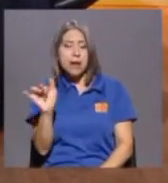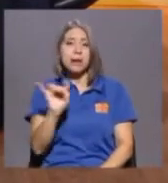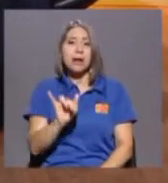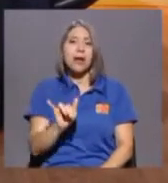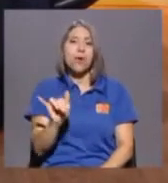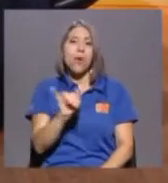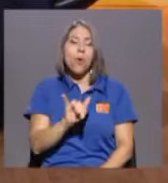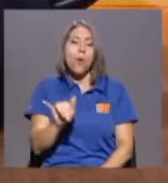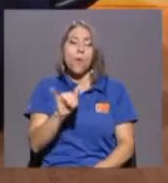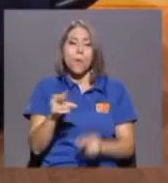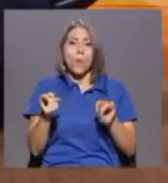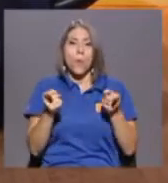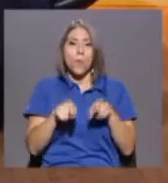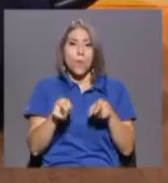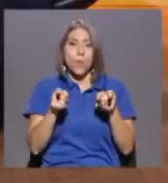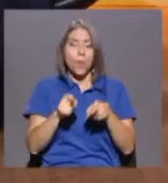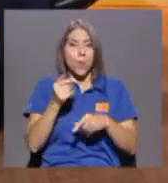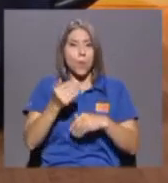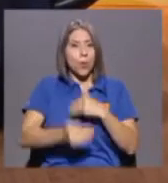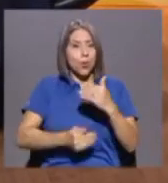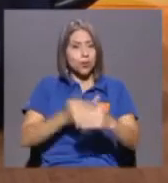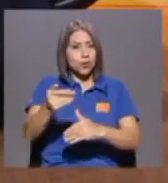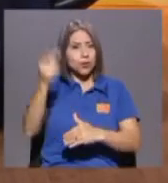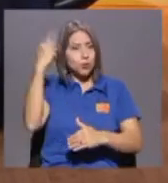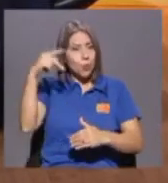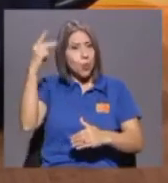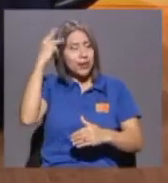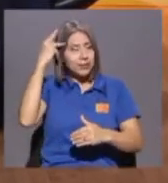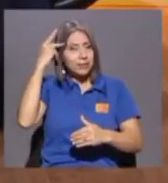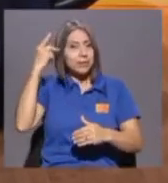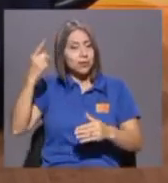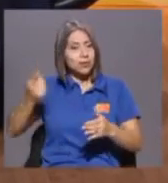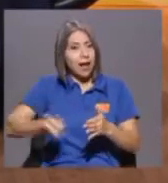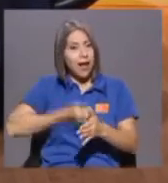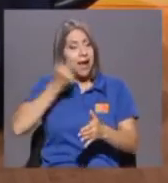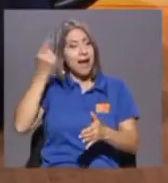procesos políticos toman a veces caminos